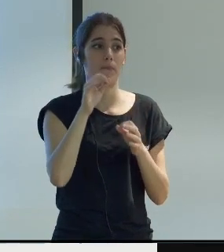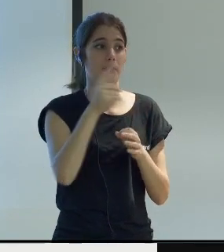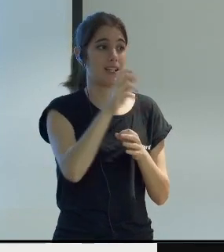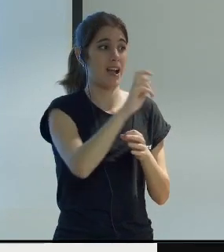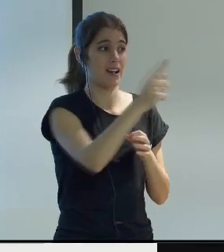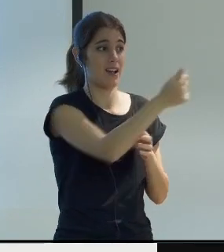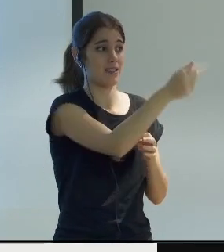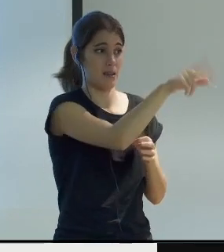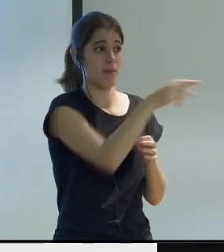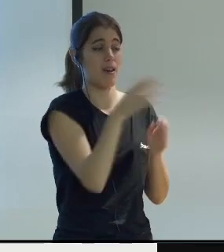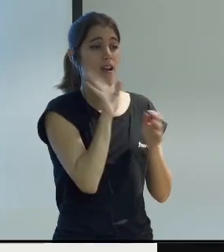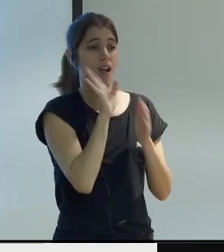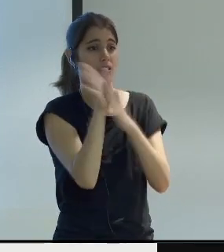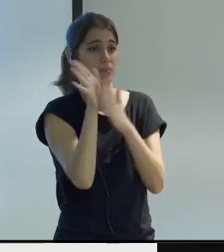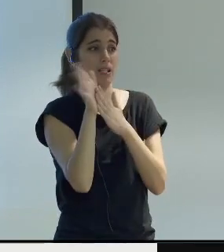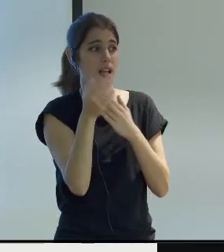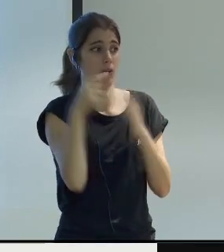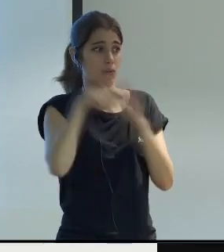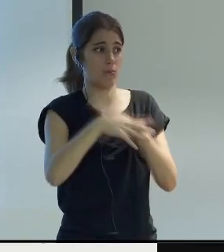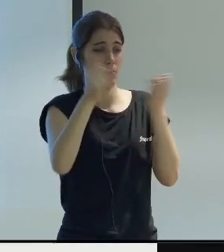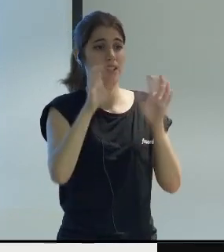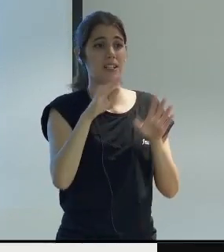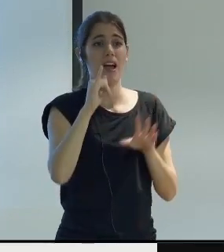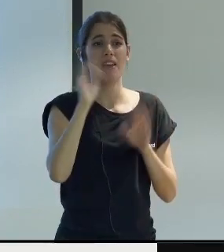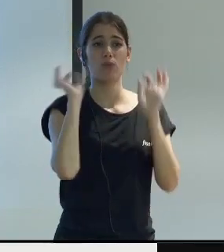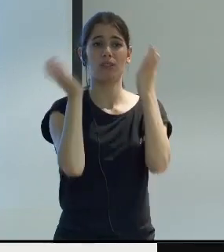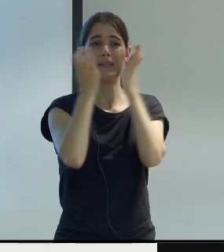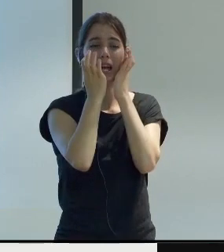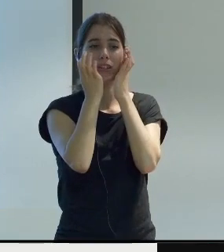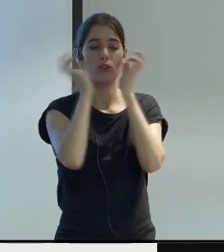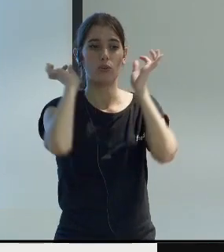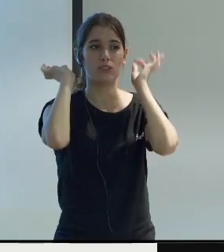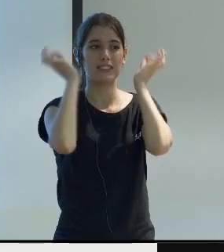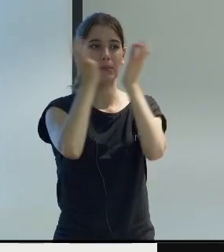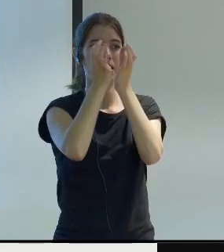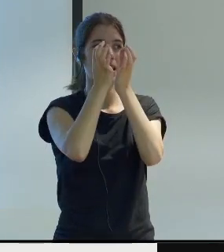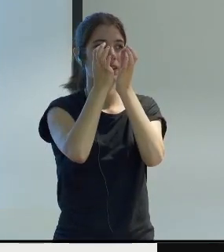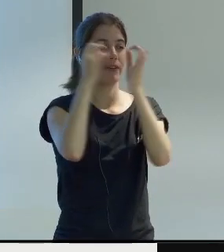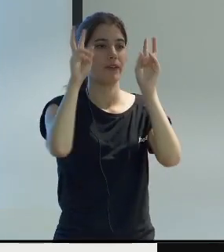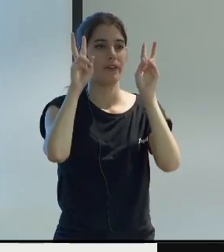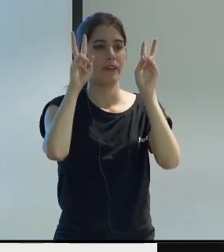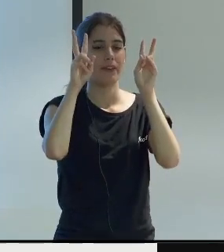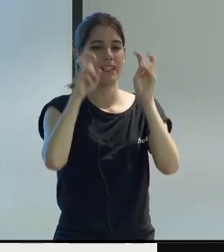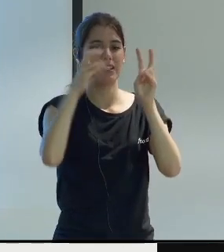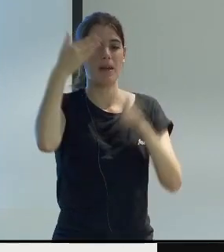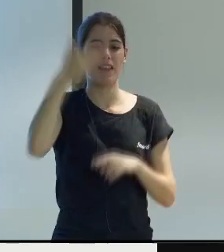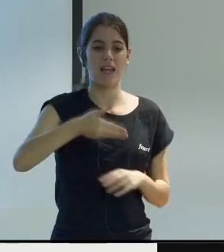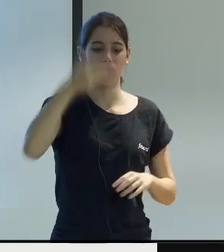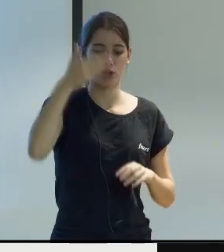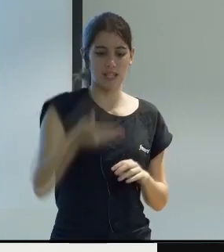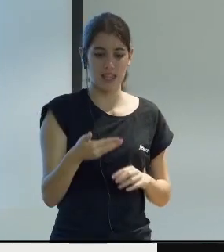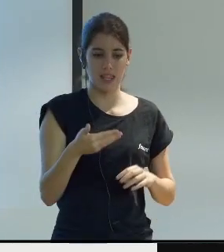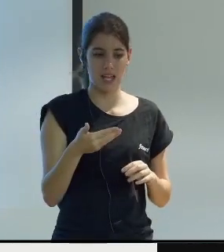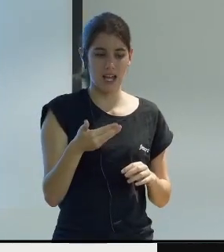os podrá explicar un poquitito más, hubo un seminario respecto de la importancia